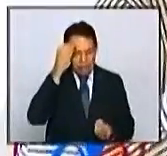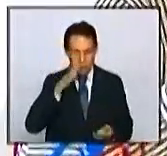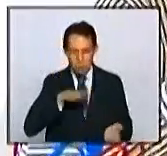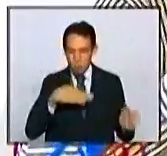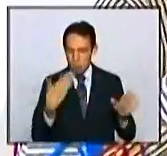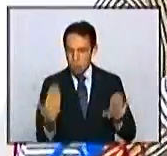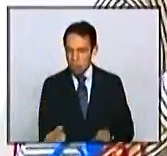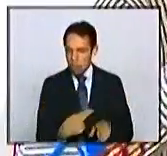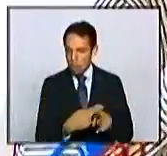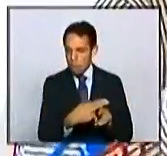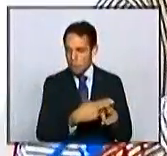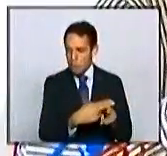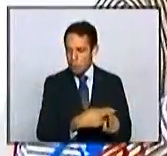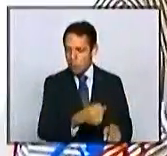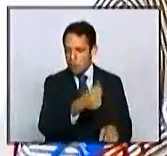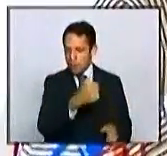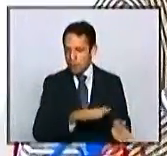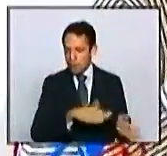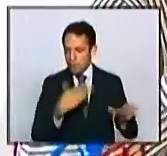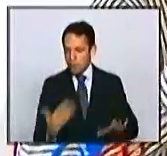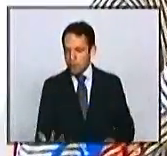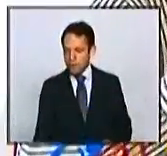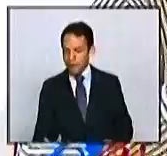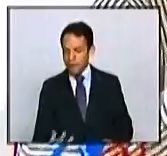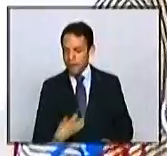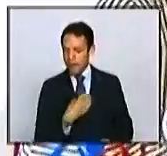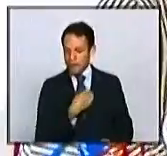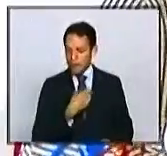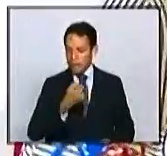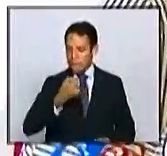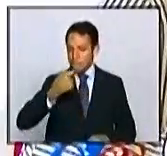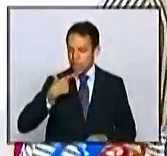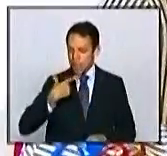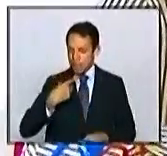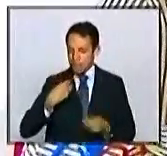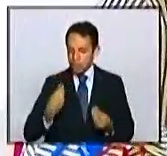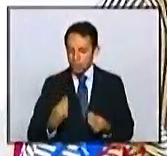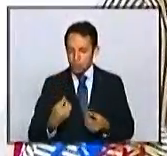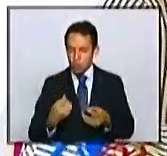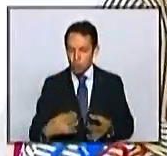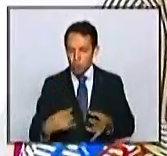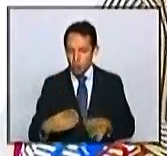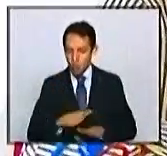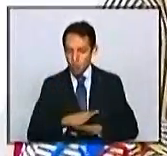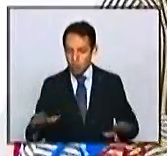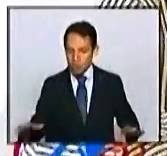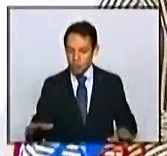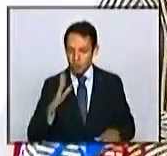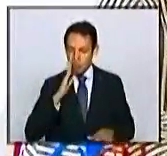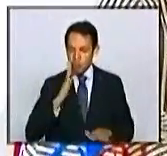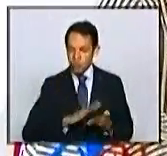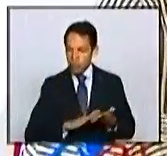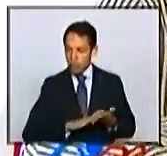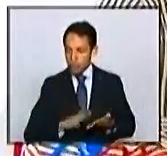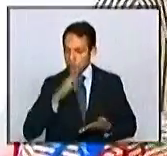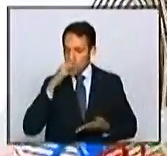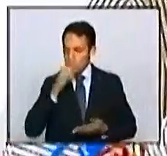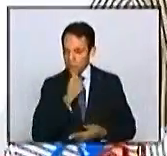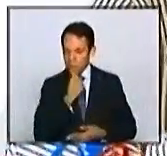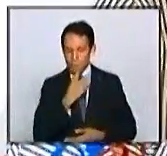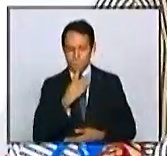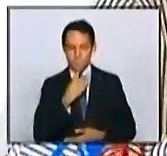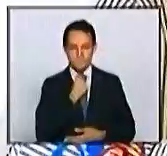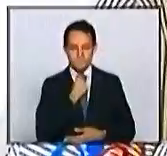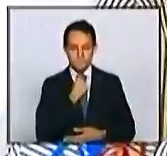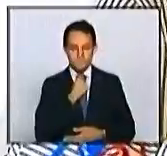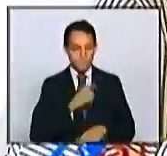morir, esto no tiene solución, ese médico me mandó esos remedios simplemente para quitarme el dolor, pero eso no me va a curar nada. En definitiva, lo que me